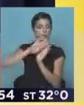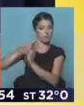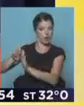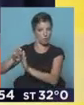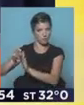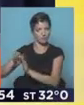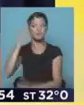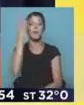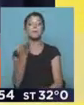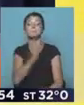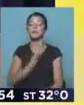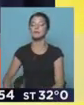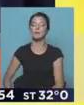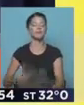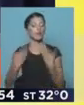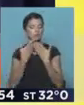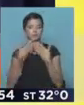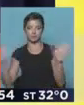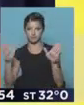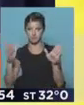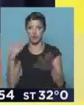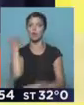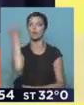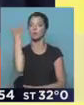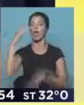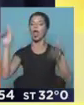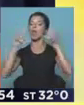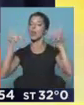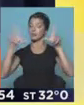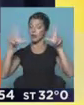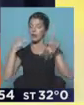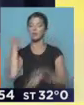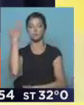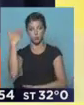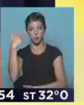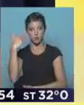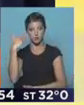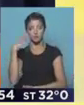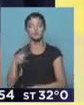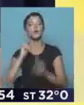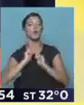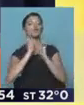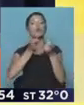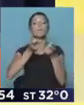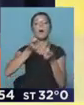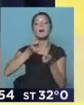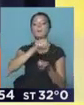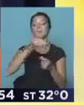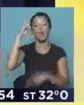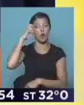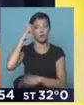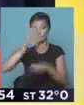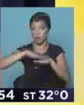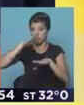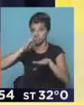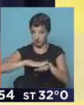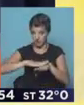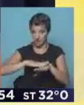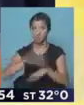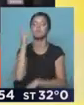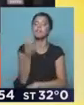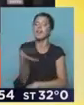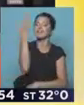Geun-hye anunció su dimisión en un discurso televisado y dejó su cargo en manos del parlamento. Días pasados, una multitud